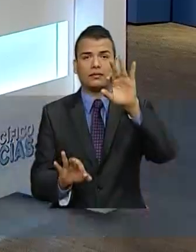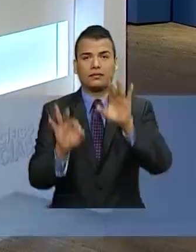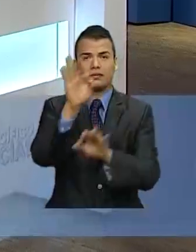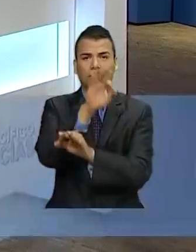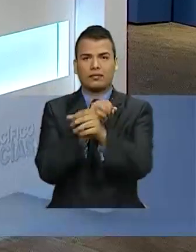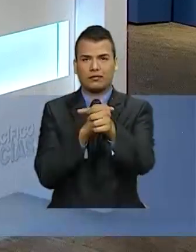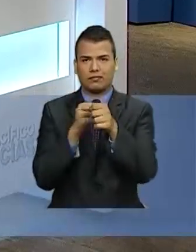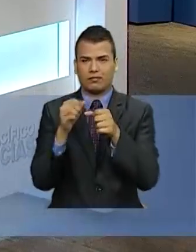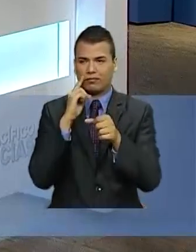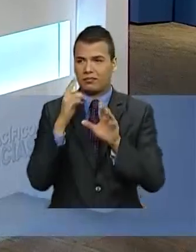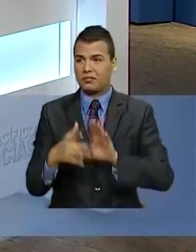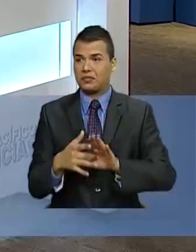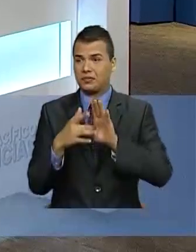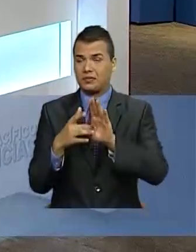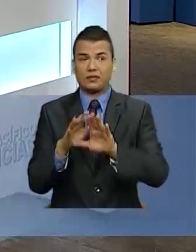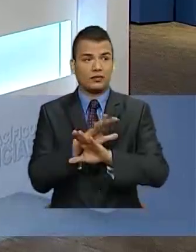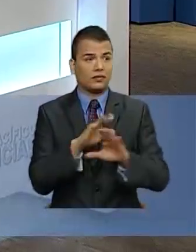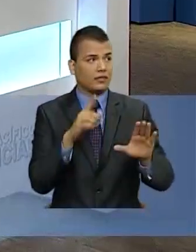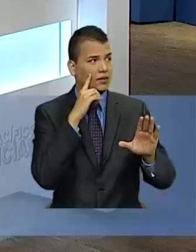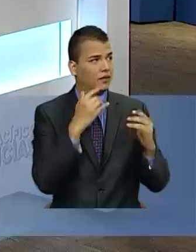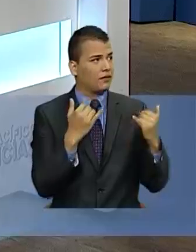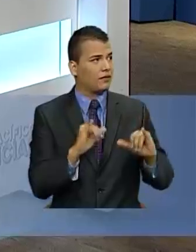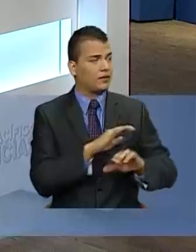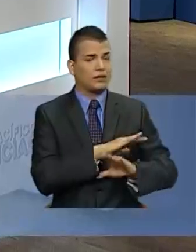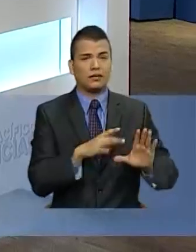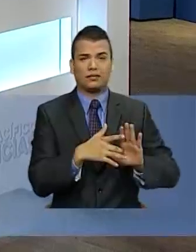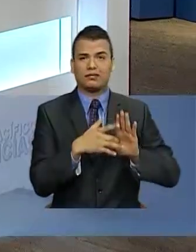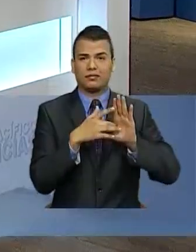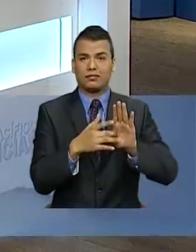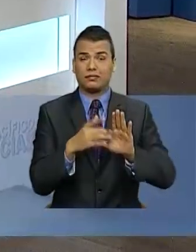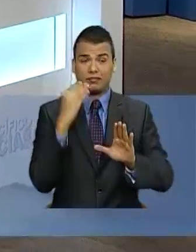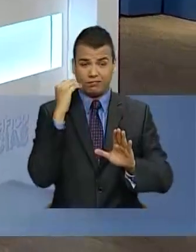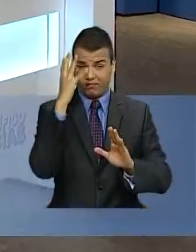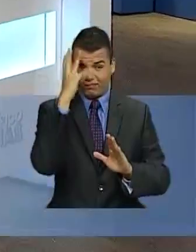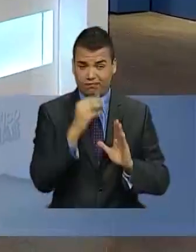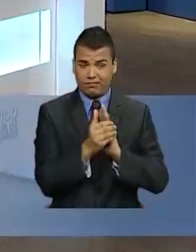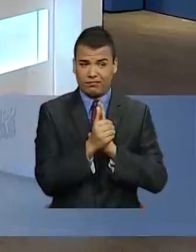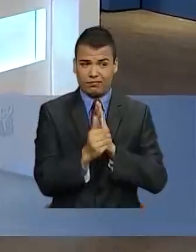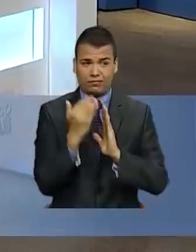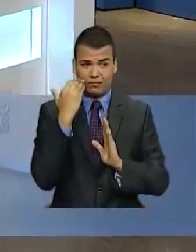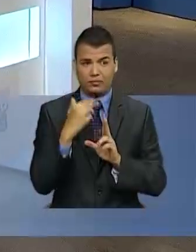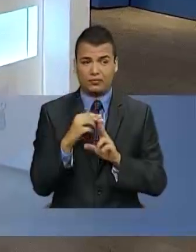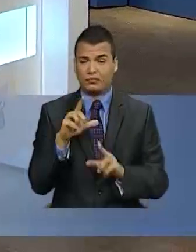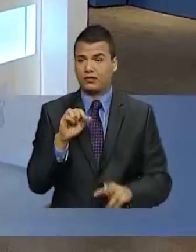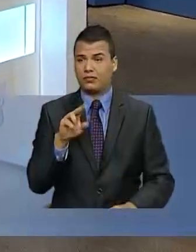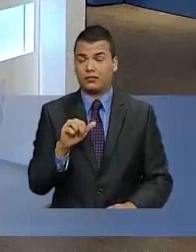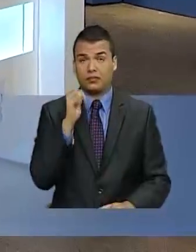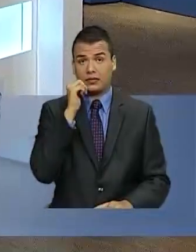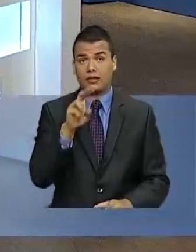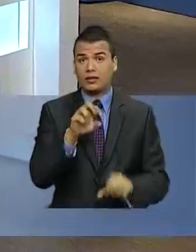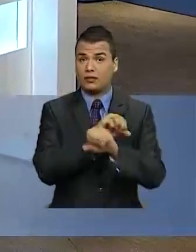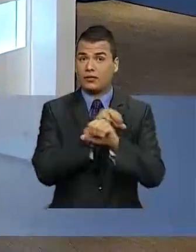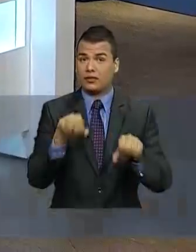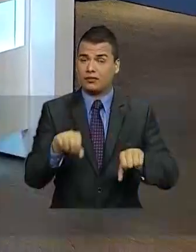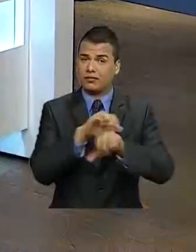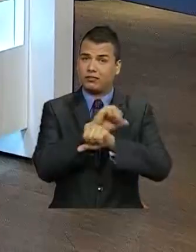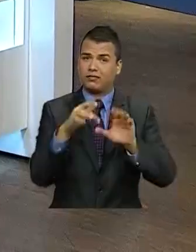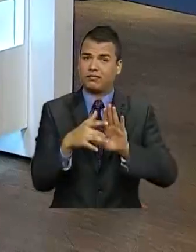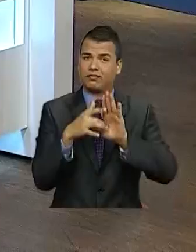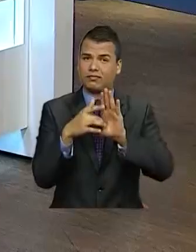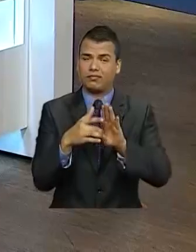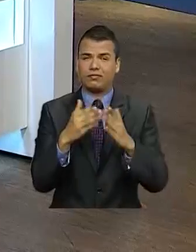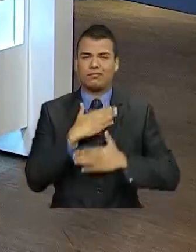de Telepacífico Noticias. Los dejamos con la sección Bellas y Talentosas. Soy la personal shopper Linda Osorio. Mañana a 7 de la mañana,